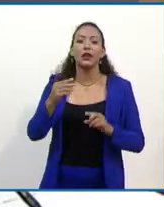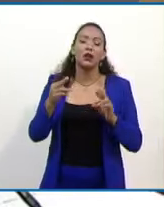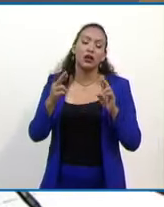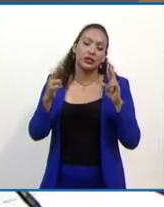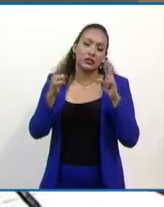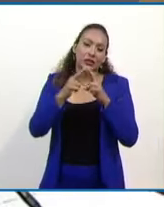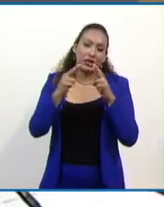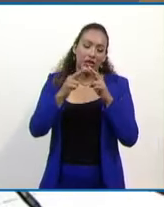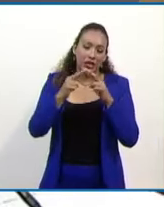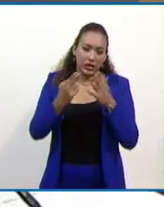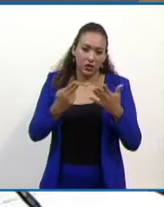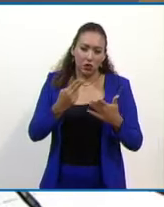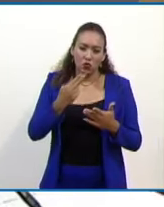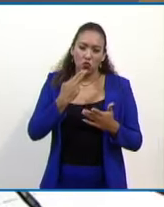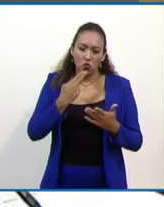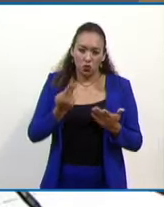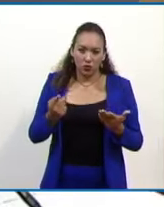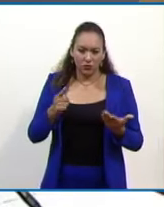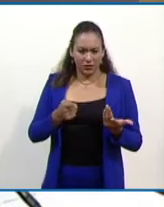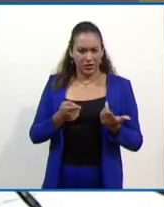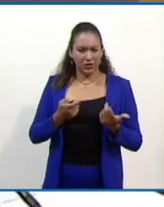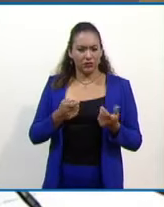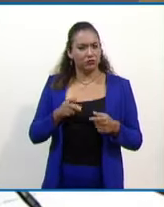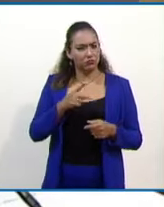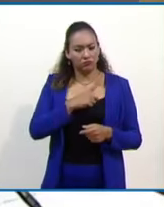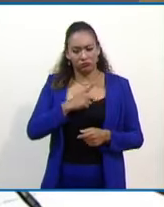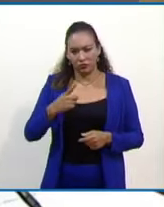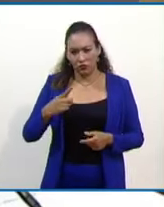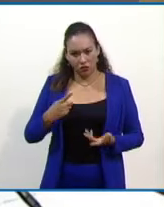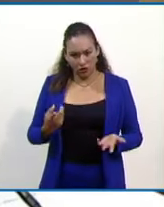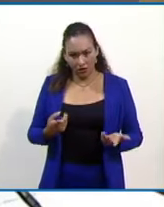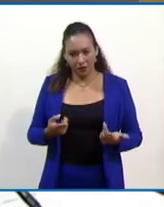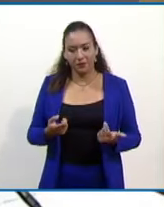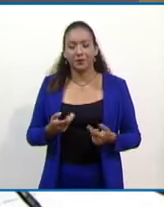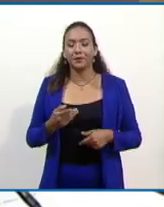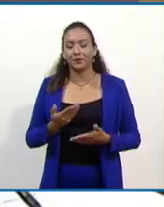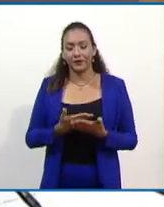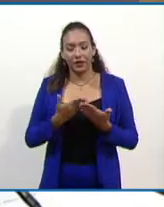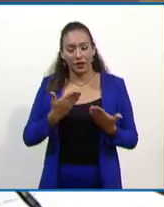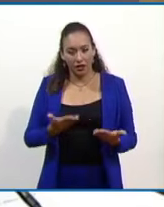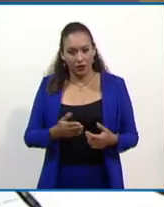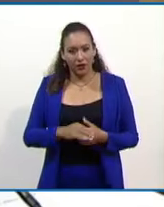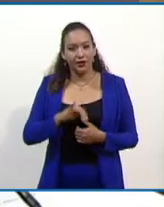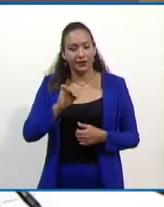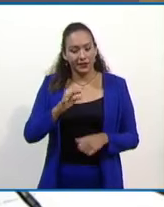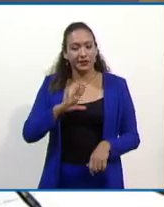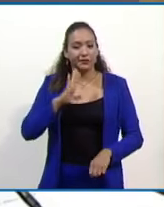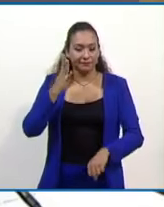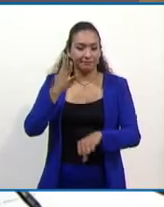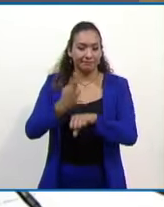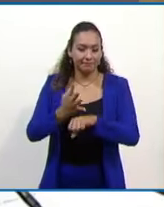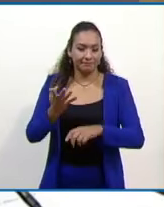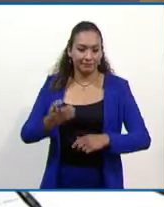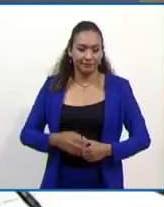sí mismo un límite al ejercicio de la libertad de expresión de la persona denunciada. De ahí que se propone confirmar la sentencia controvertida.